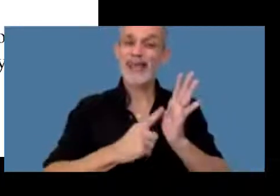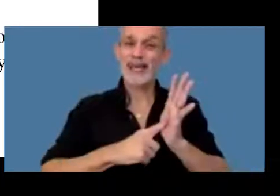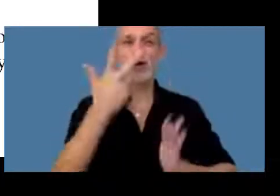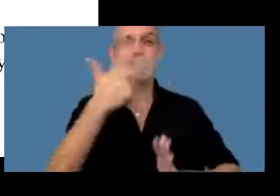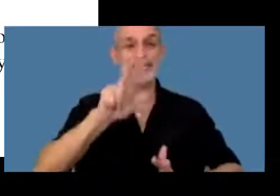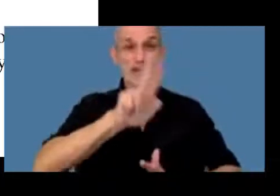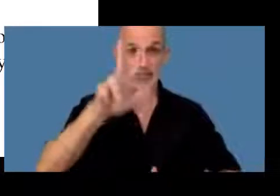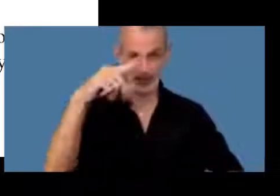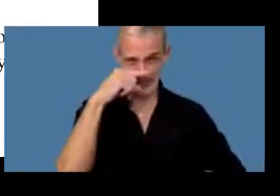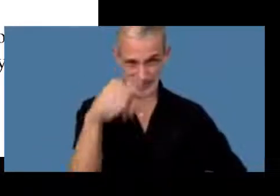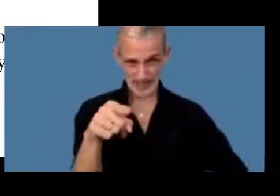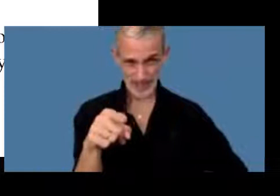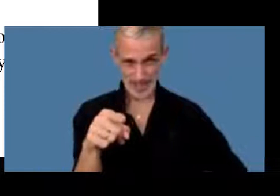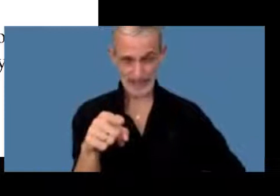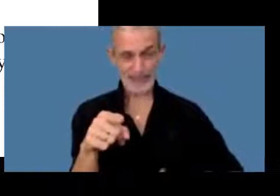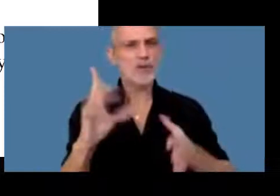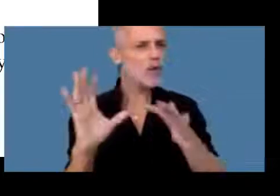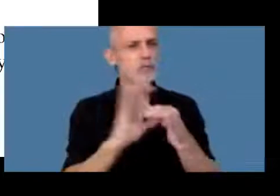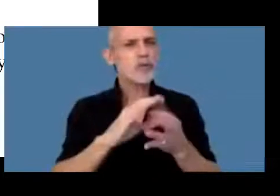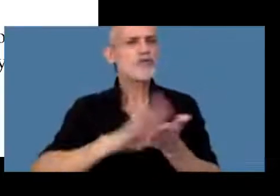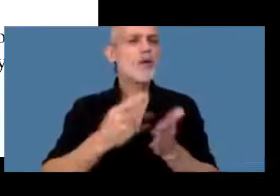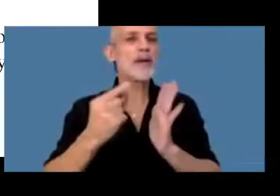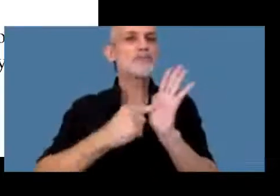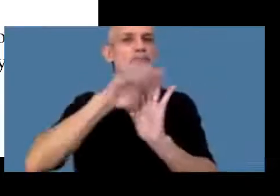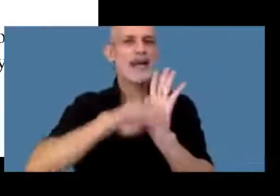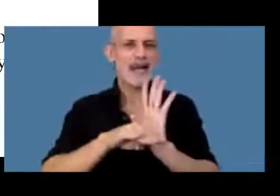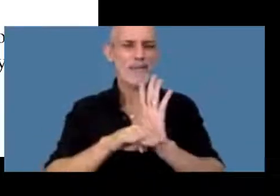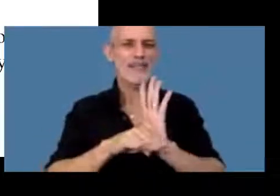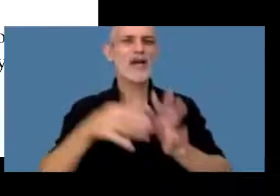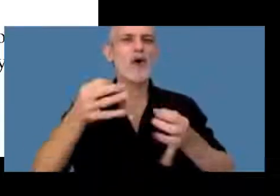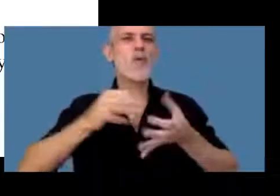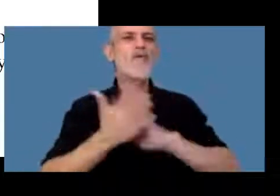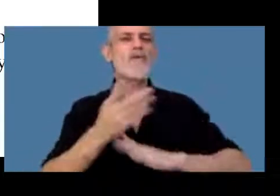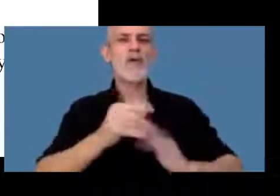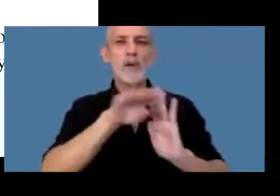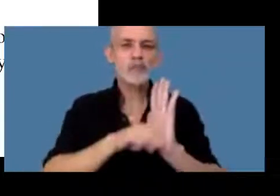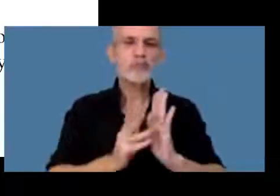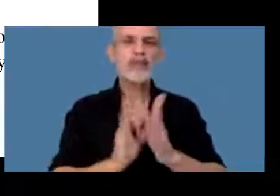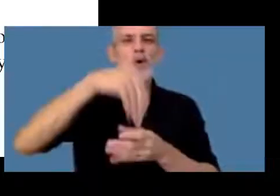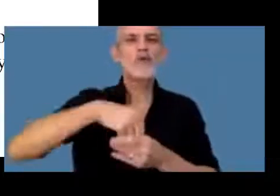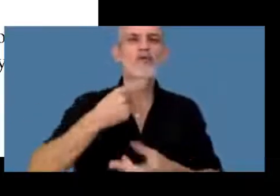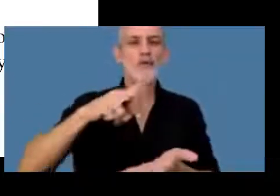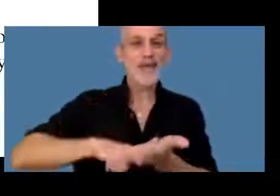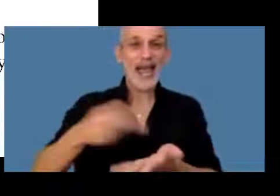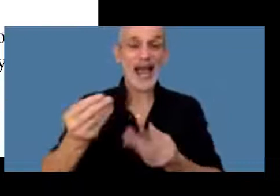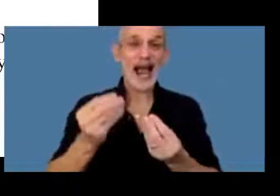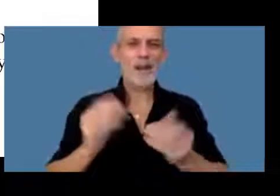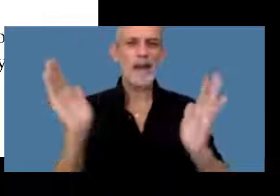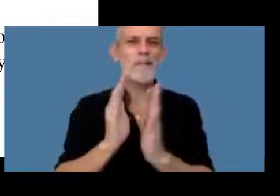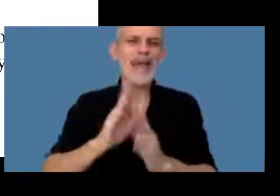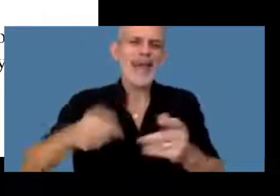337, que se vincula a la reglamentación del régimen de sostenimiento e inclusión fiscal para pequeño